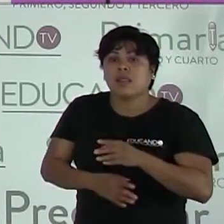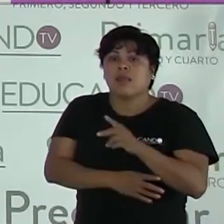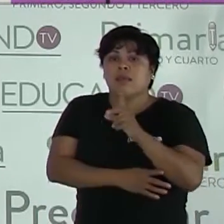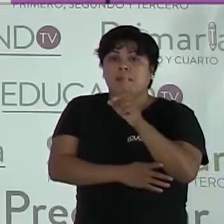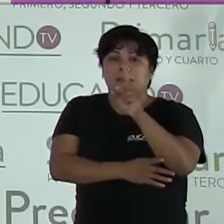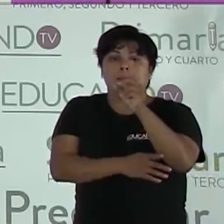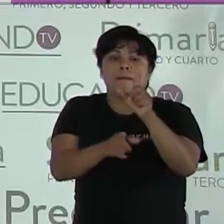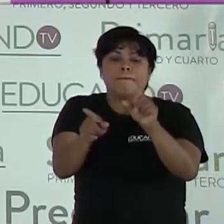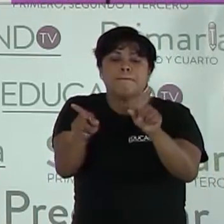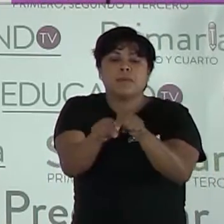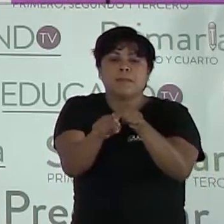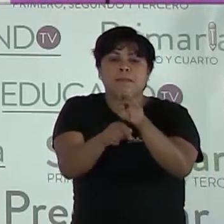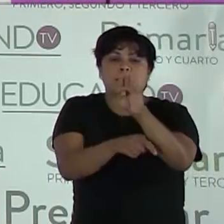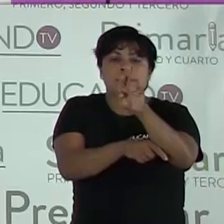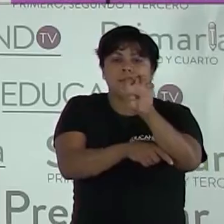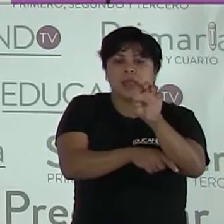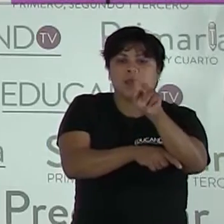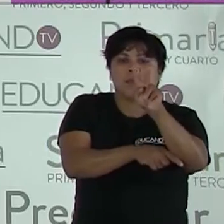brevedad.